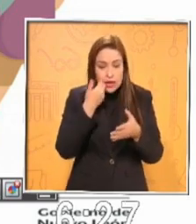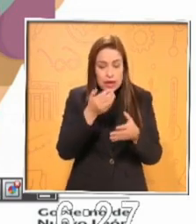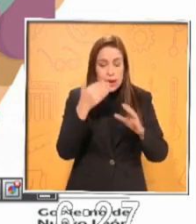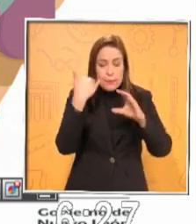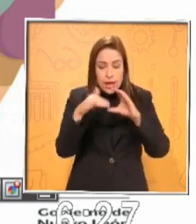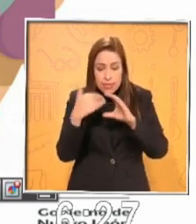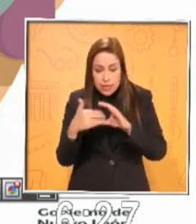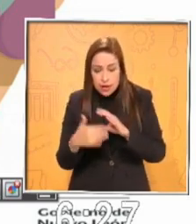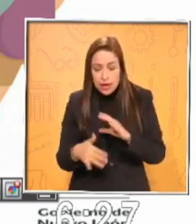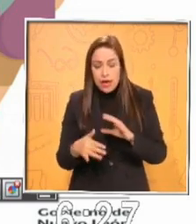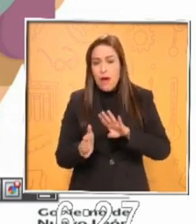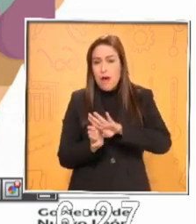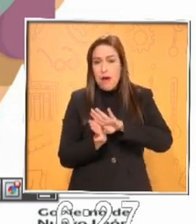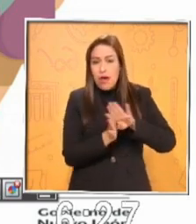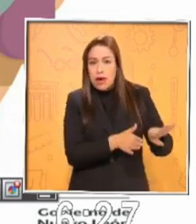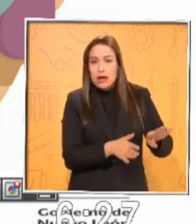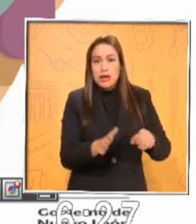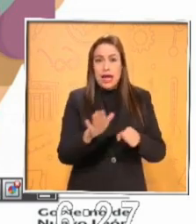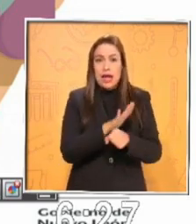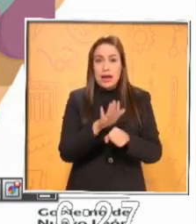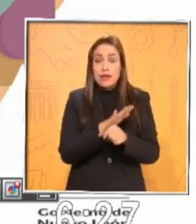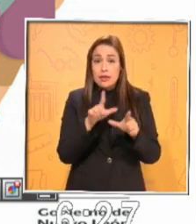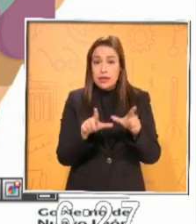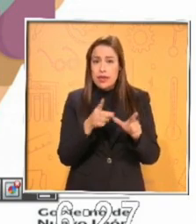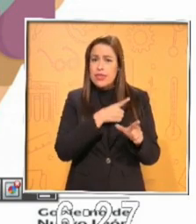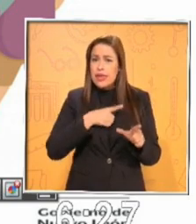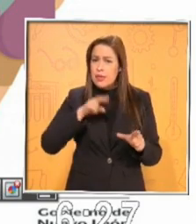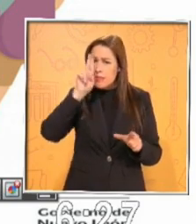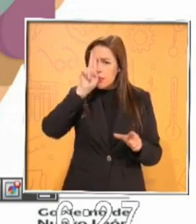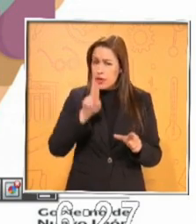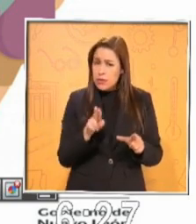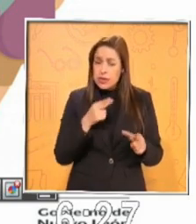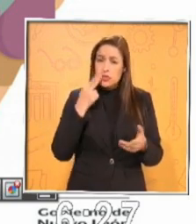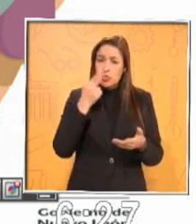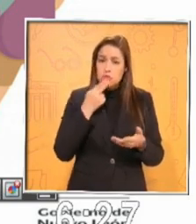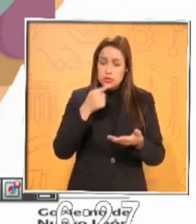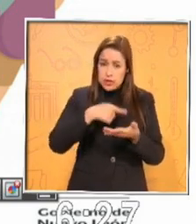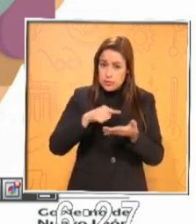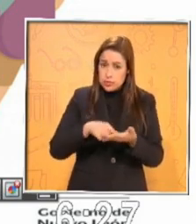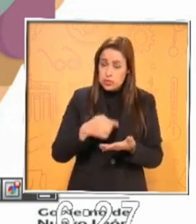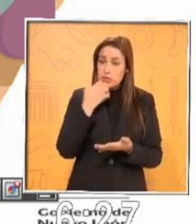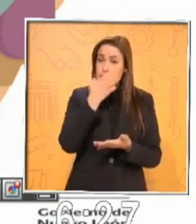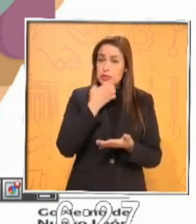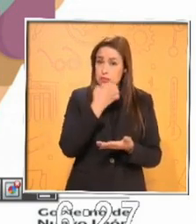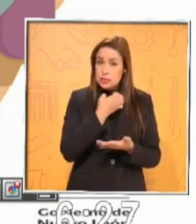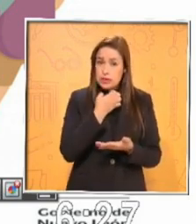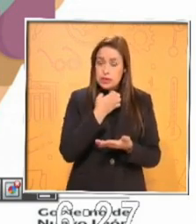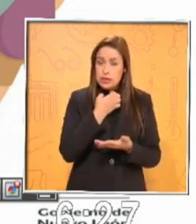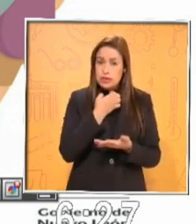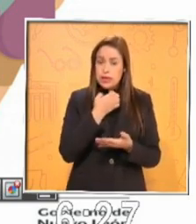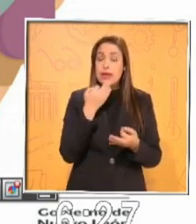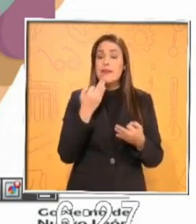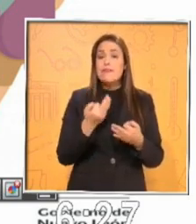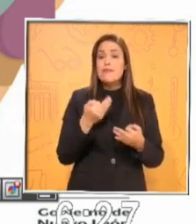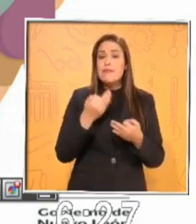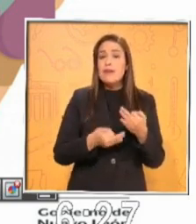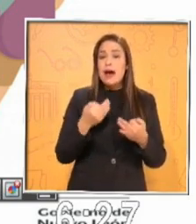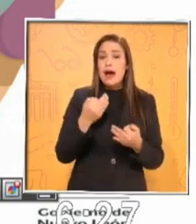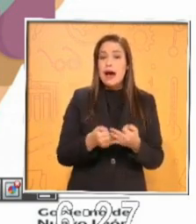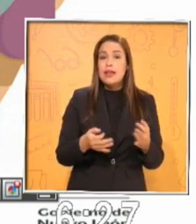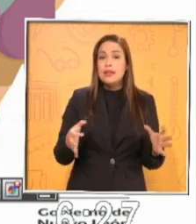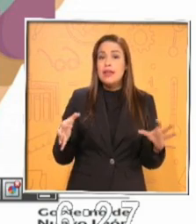sus calificaciones. Debe prohibirse el uso de estos productos en las escuelas. Y nos falta un